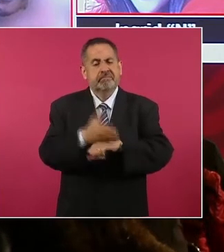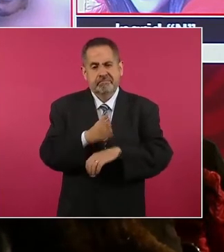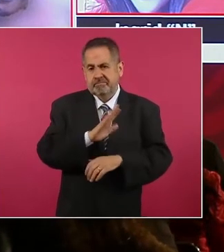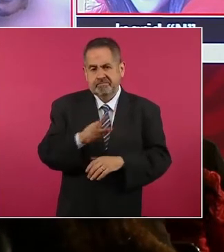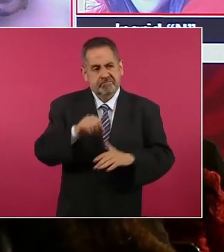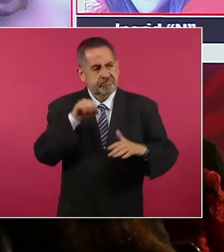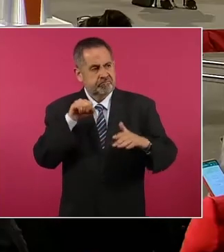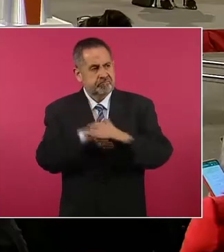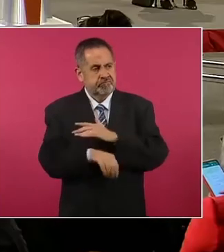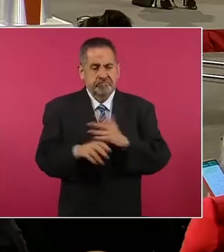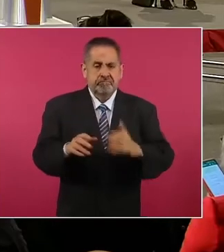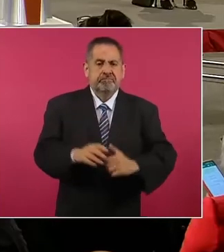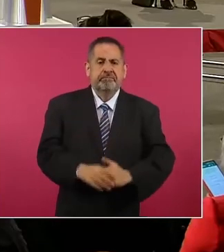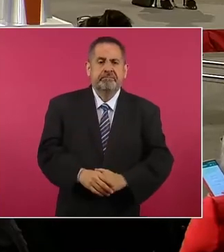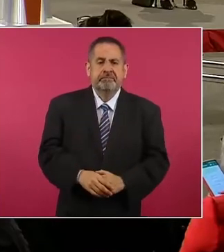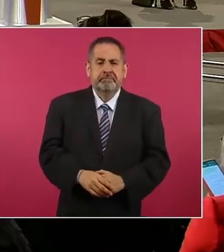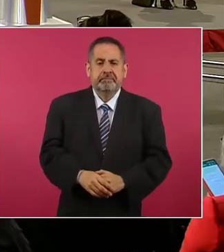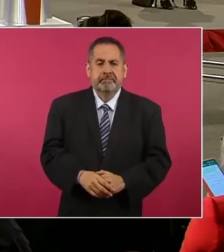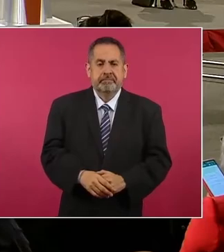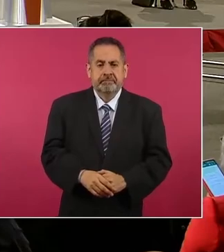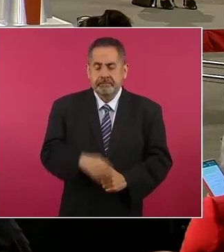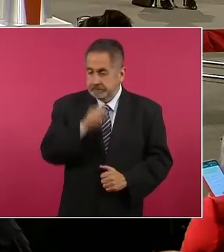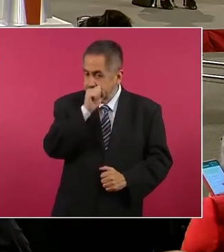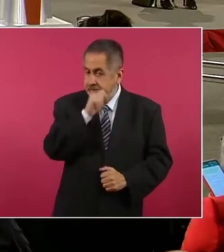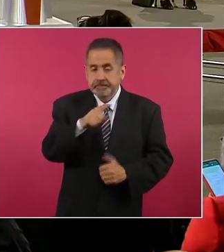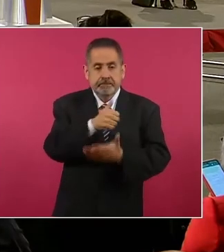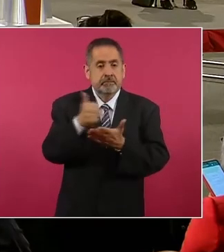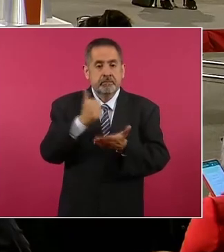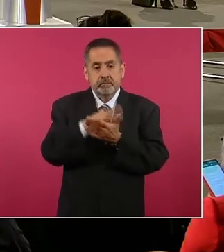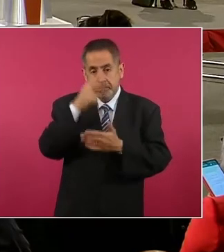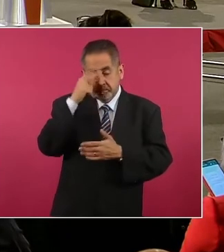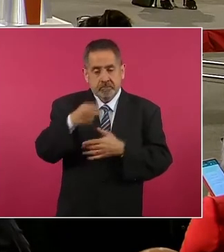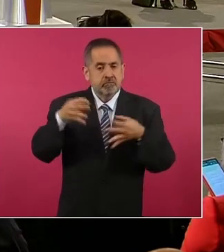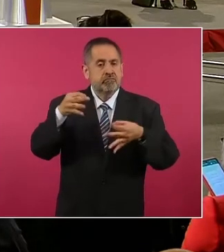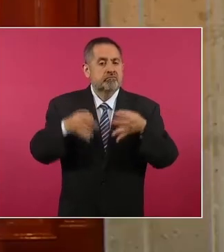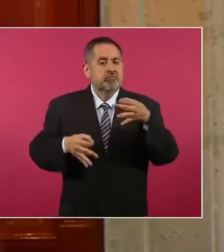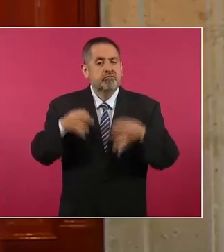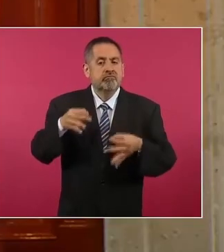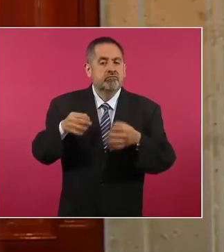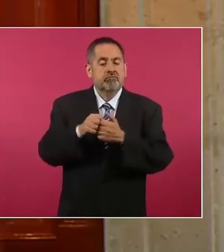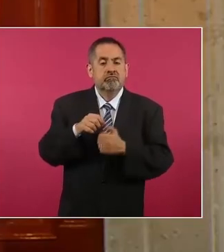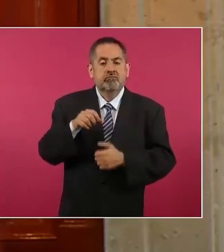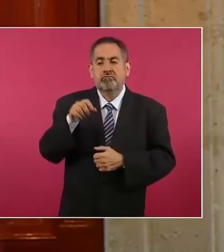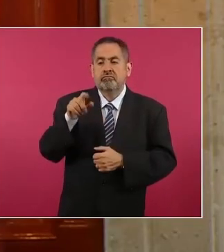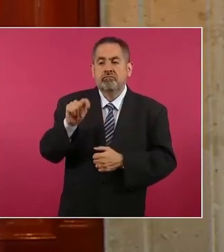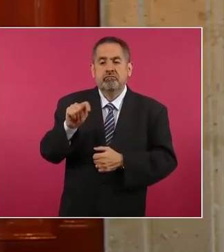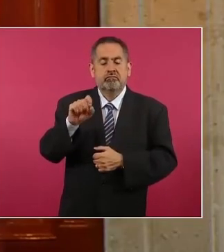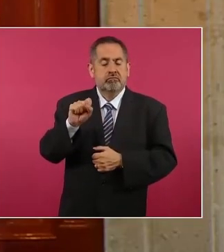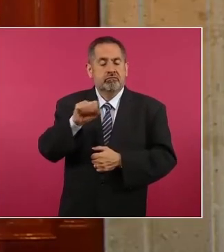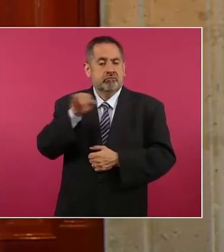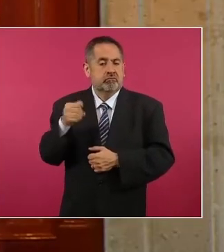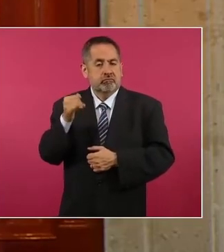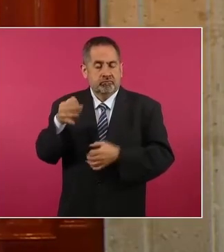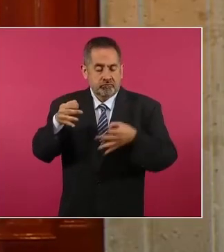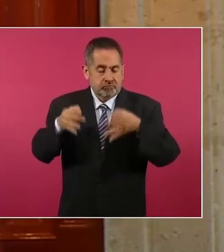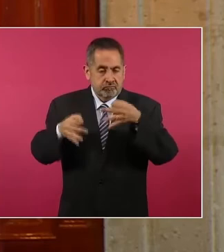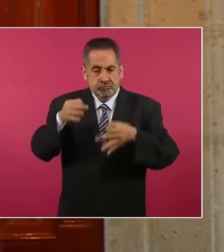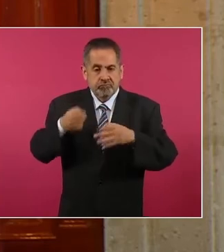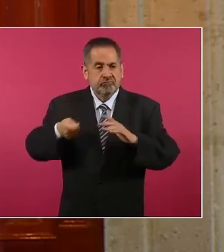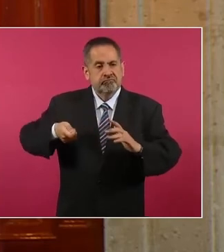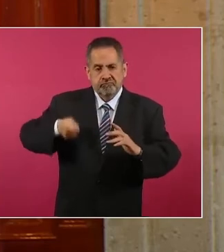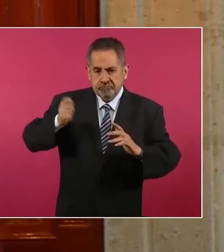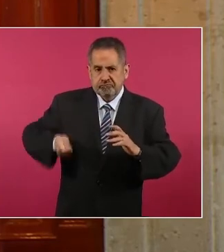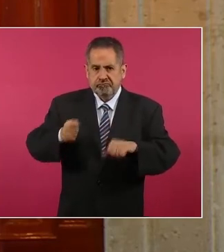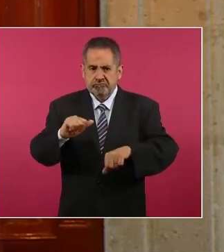por este delito. Siguiente. También en la Ciudad de México, ante el Tribunal Superior de Justicia, en diferentes sentencias